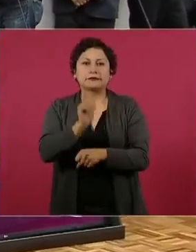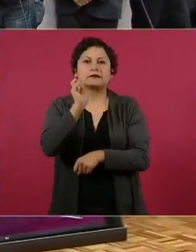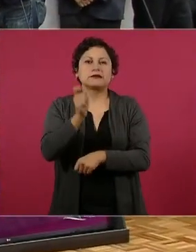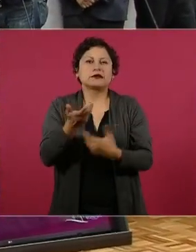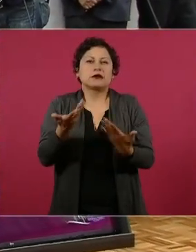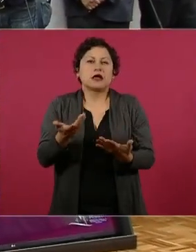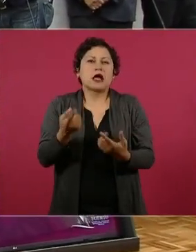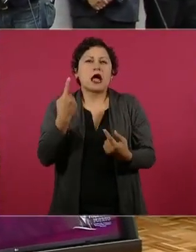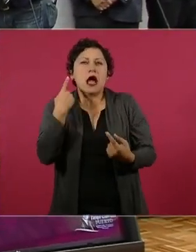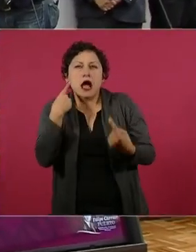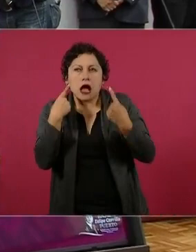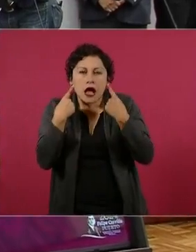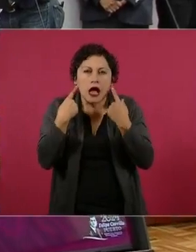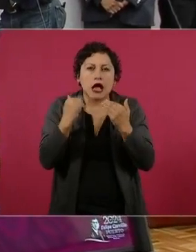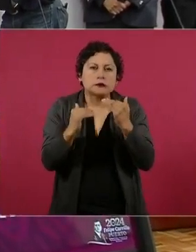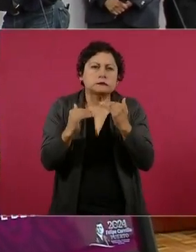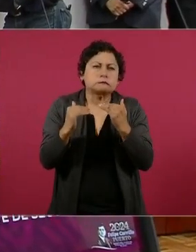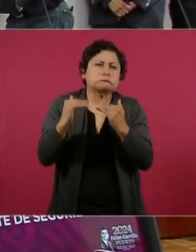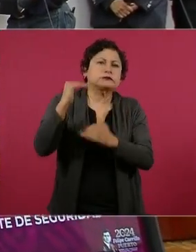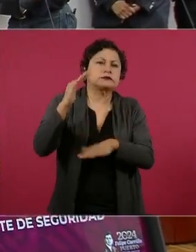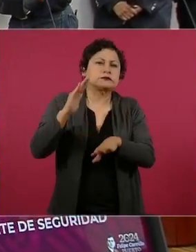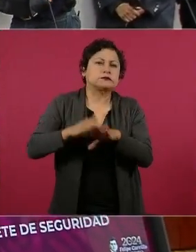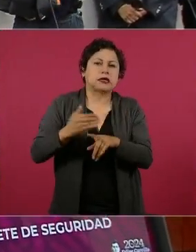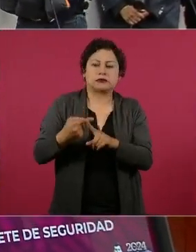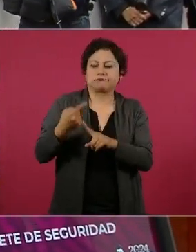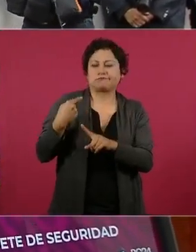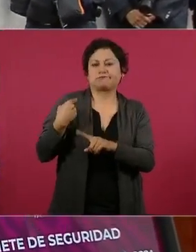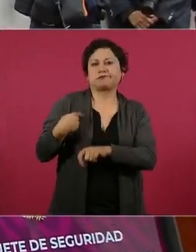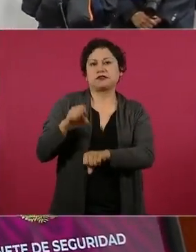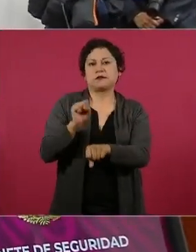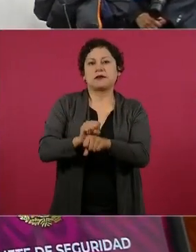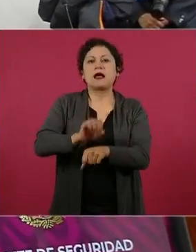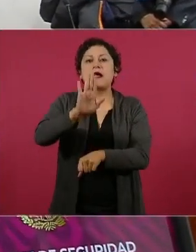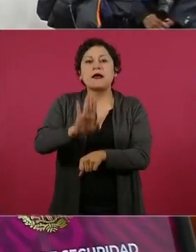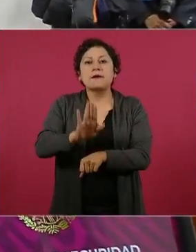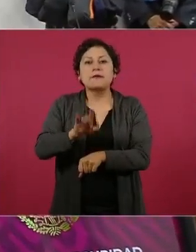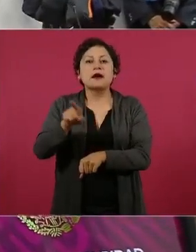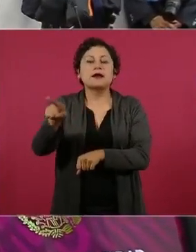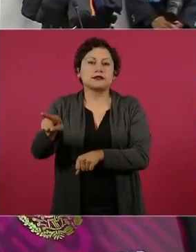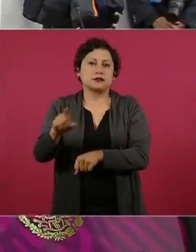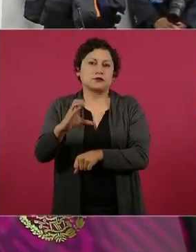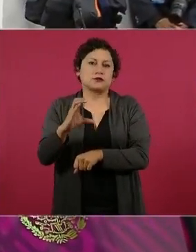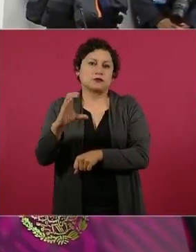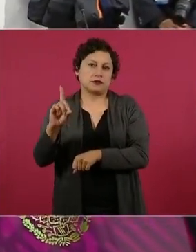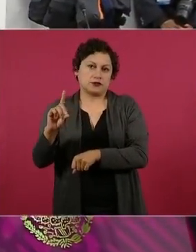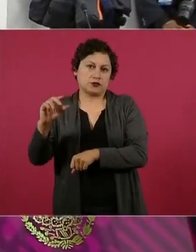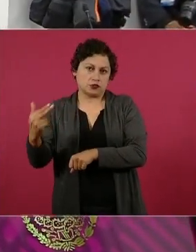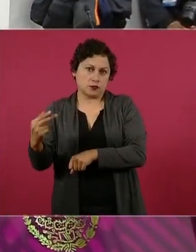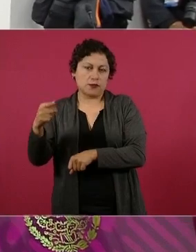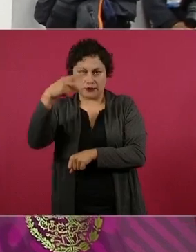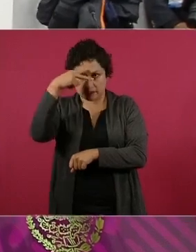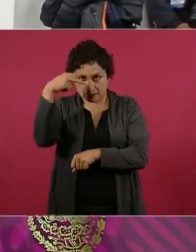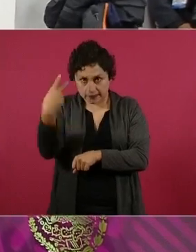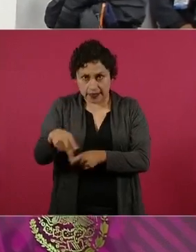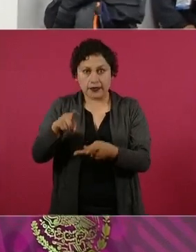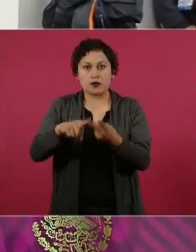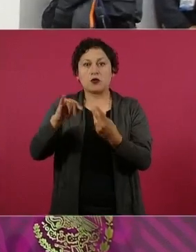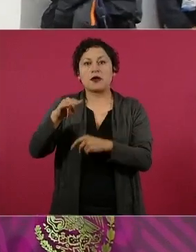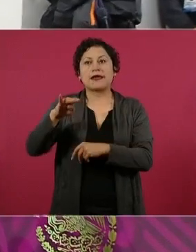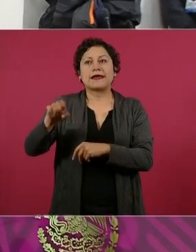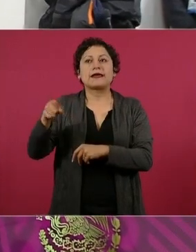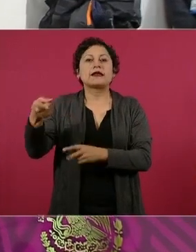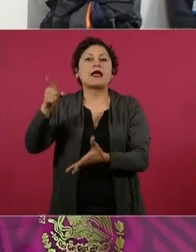ha elevado mucho en estas semanas. Incluso hay protocolos ya por parte de la Comisión de Derechos Humanos de la Ciudad de México y del INE, que es donde también vamos, aparte de